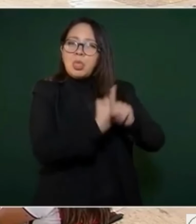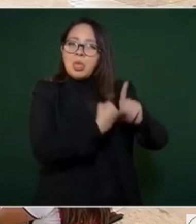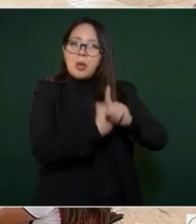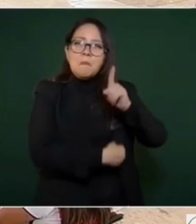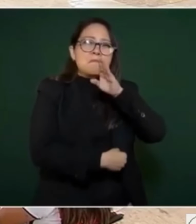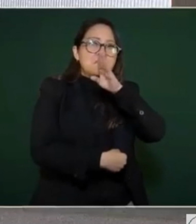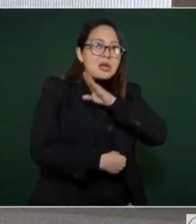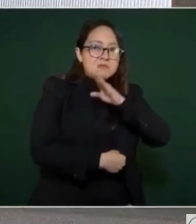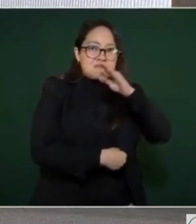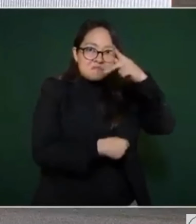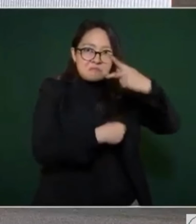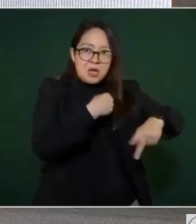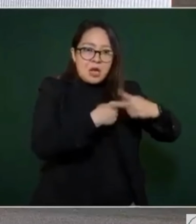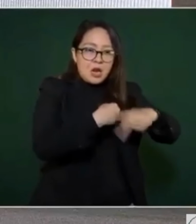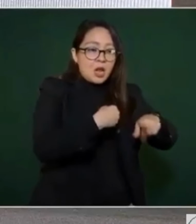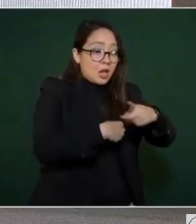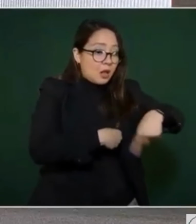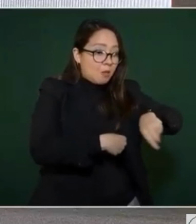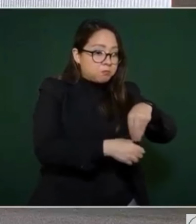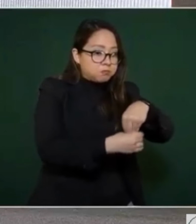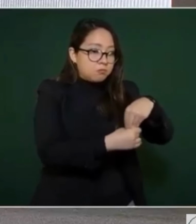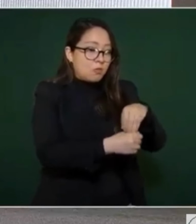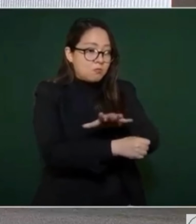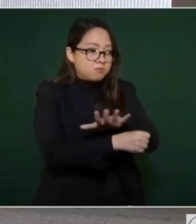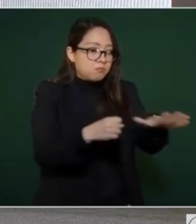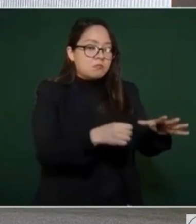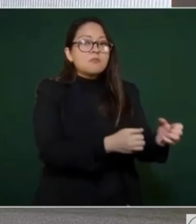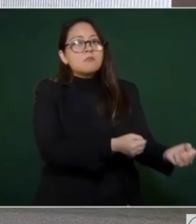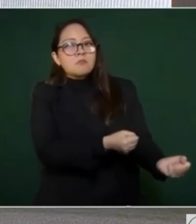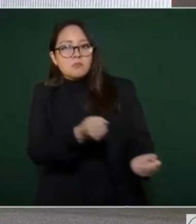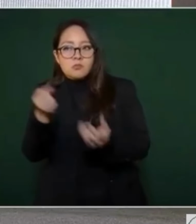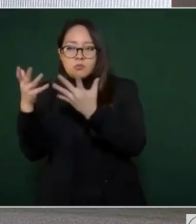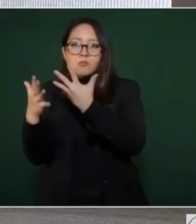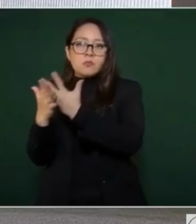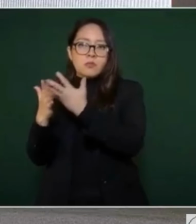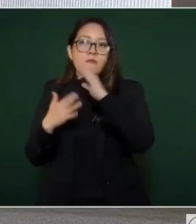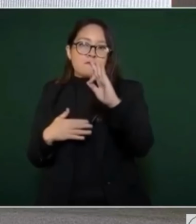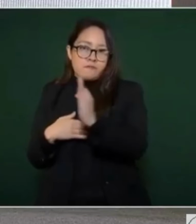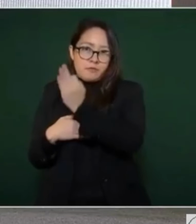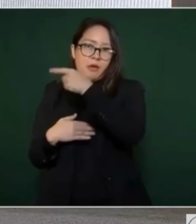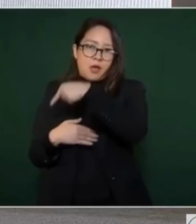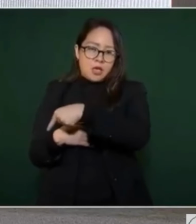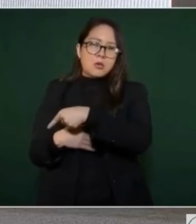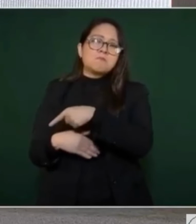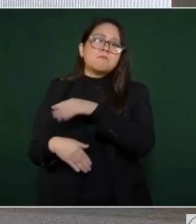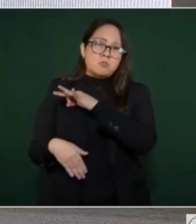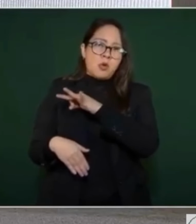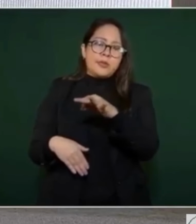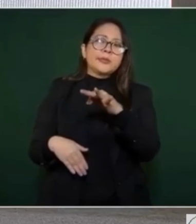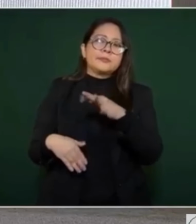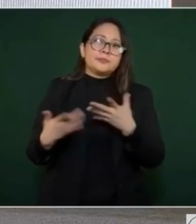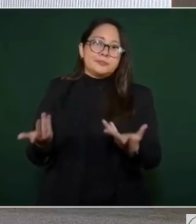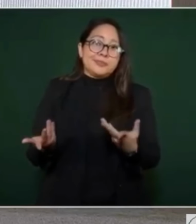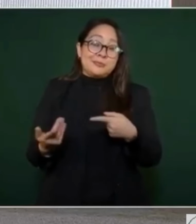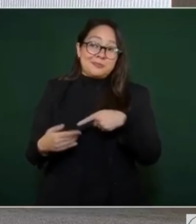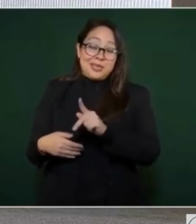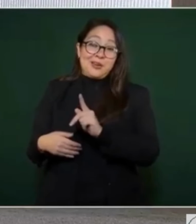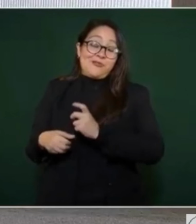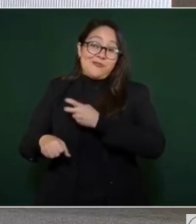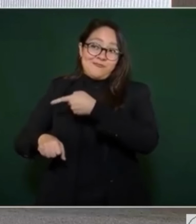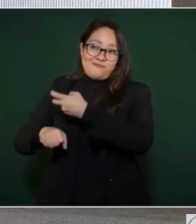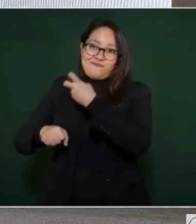estatales y nos lo llevamos a los federales. Pero bueno, hay que ver que las condiciones de los penales federales pues son más